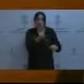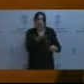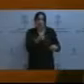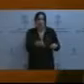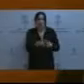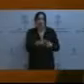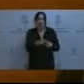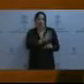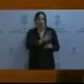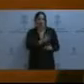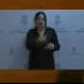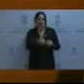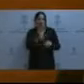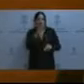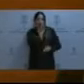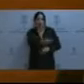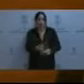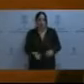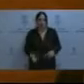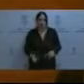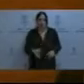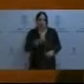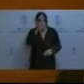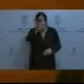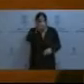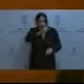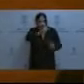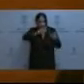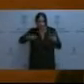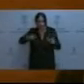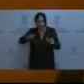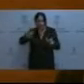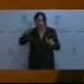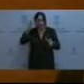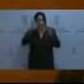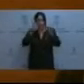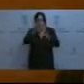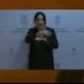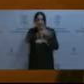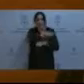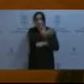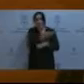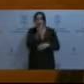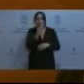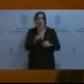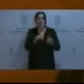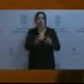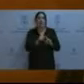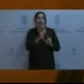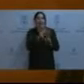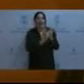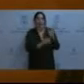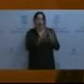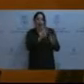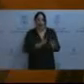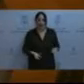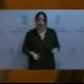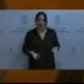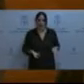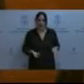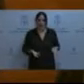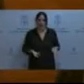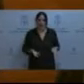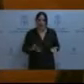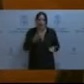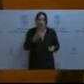insulto, señora consejera, es un insulto a la inteligencia de todos los ganaderos que usted venga con rebajas en pleno agosto y